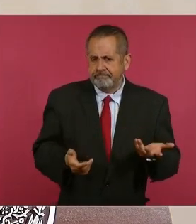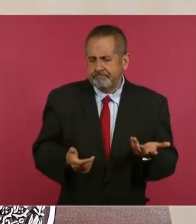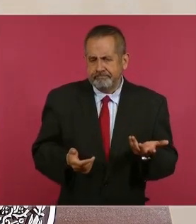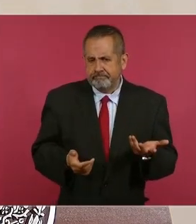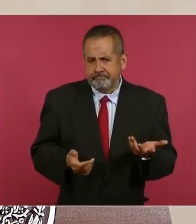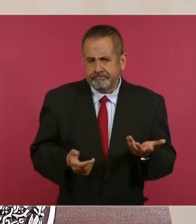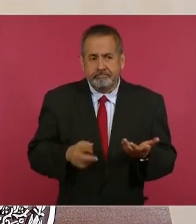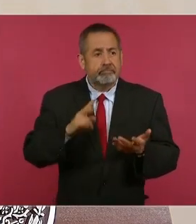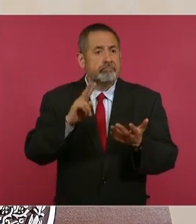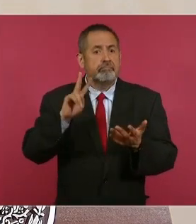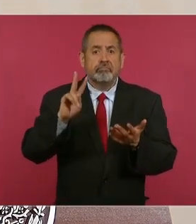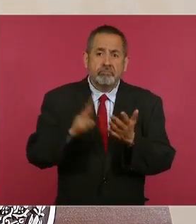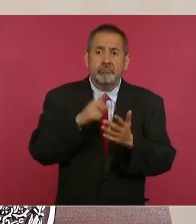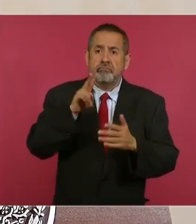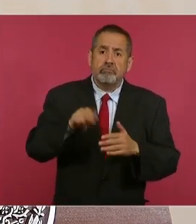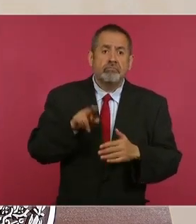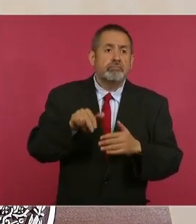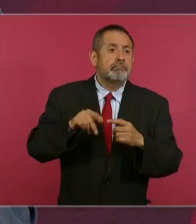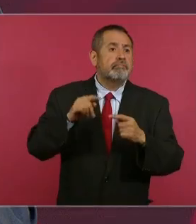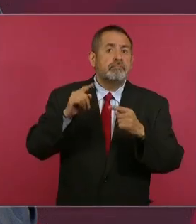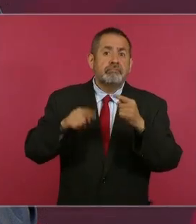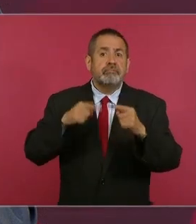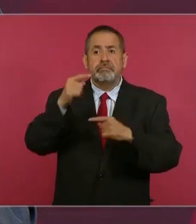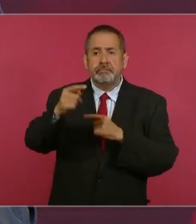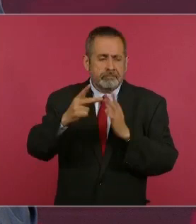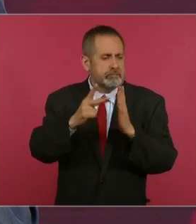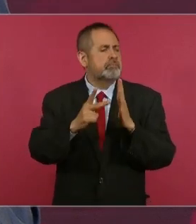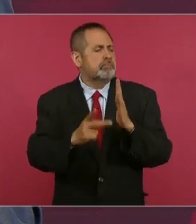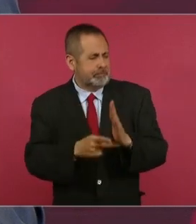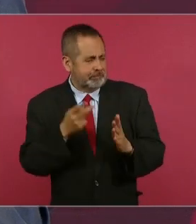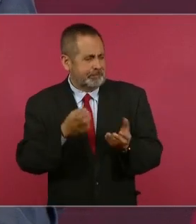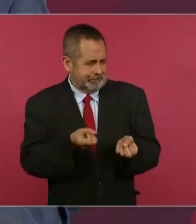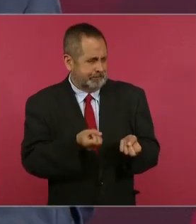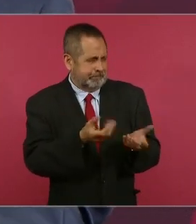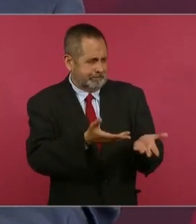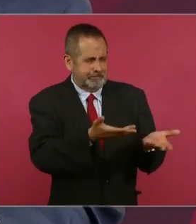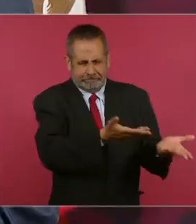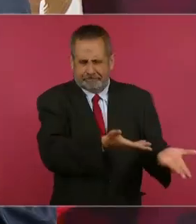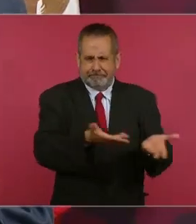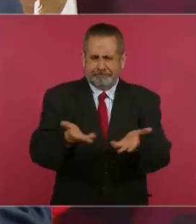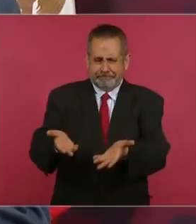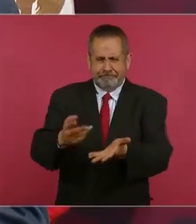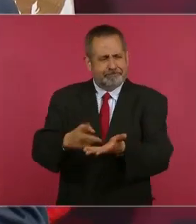más permitir que regrese